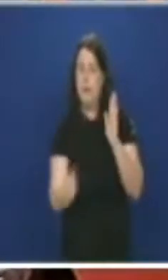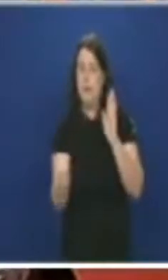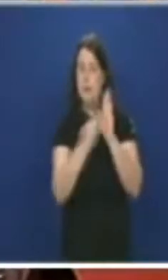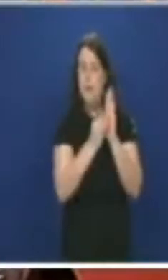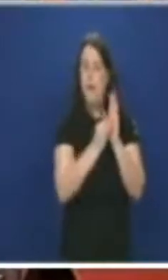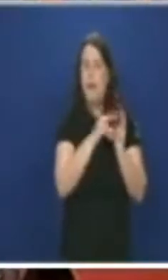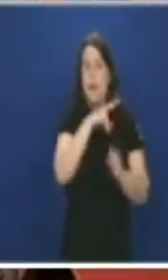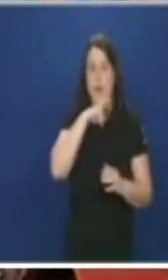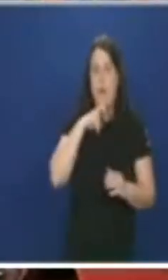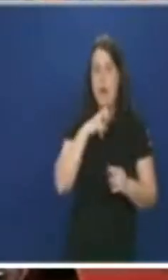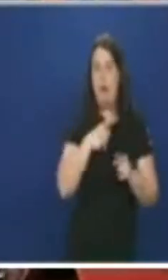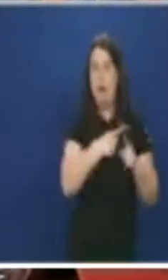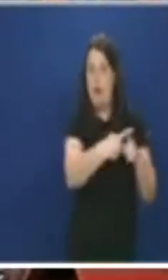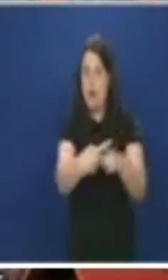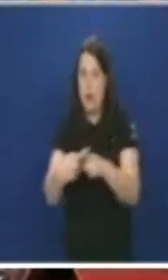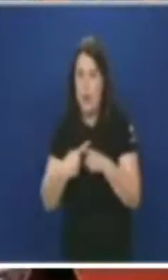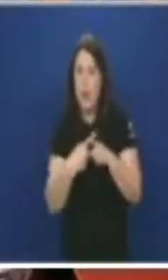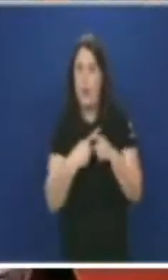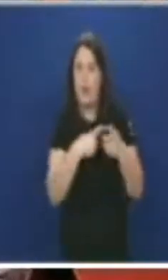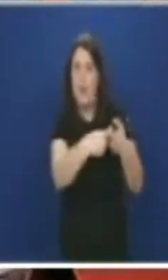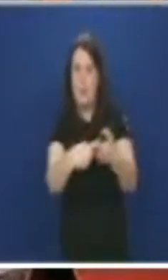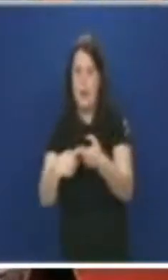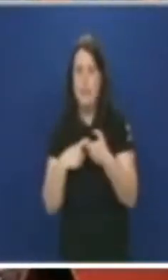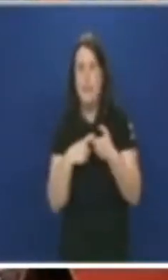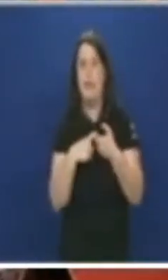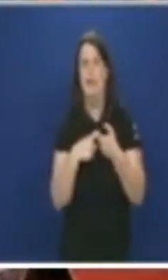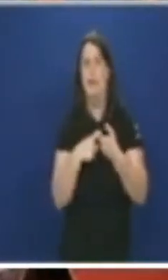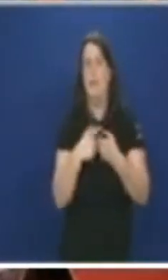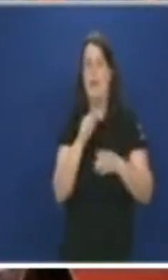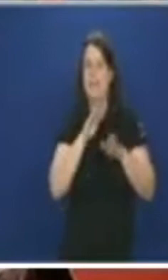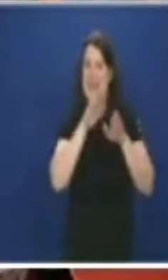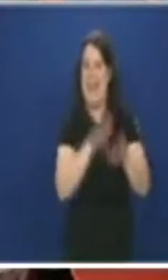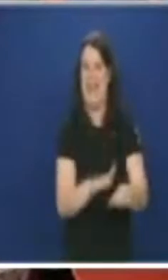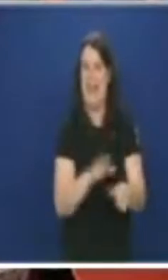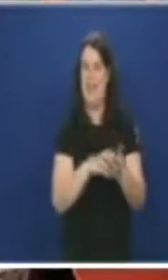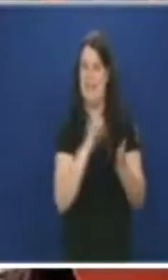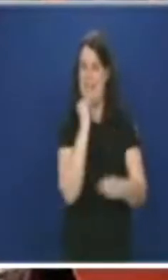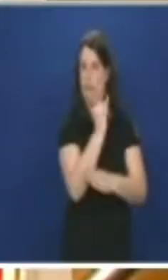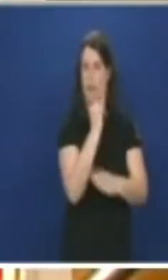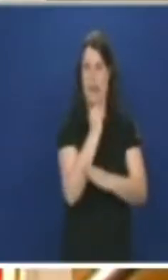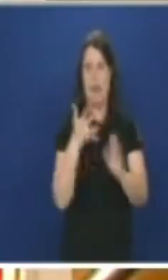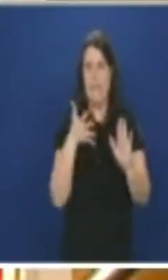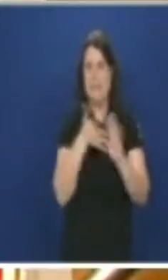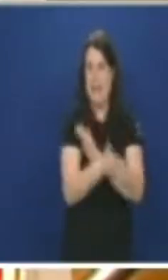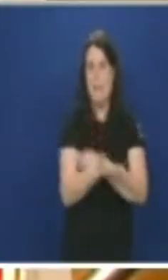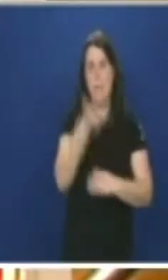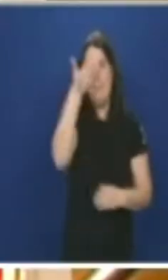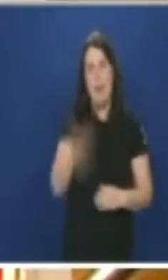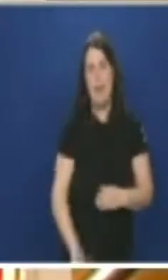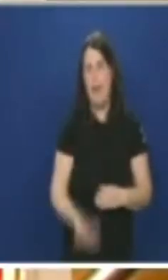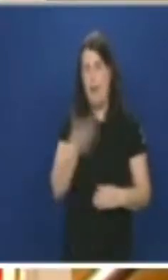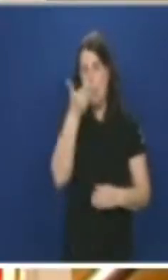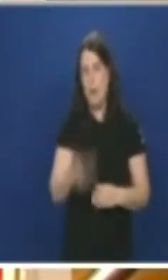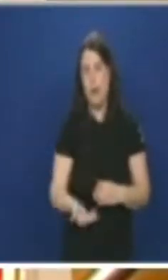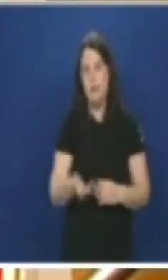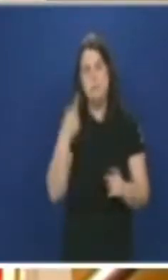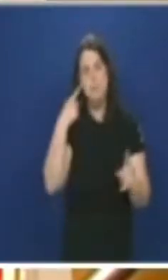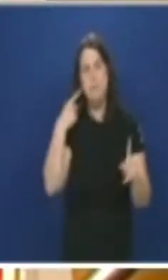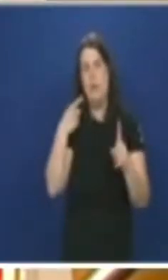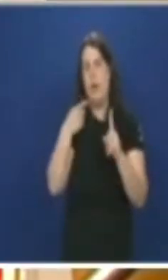da corresponsabilidade e da lealdade institucional imprescindibles para lograr a